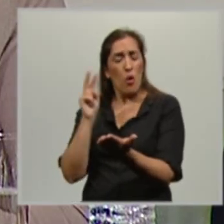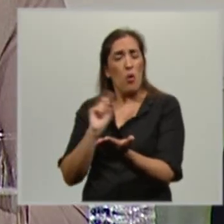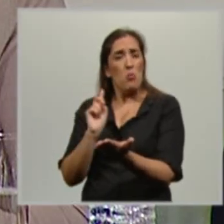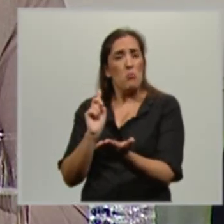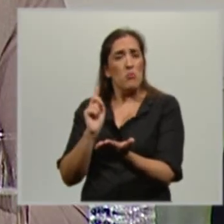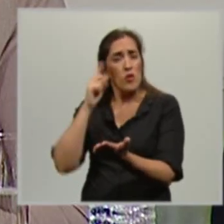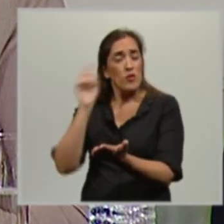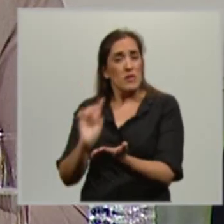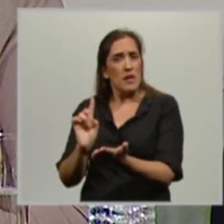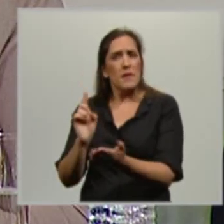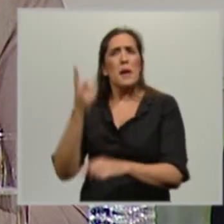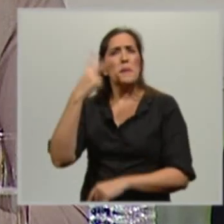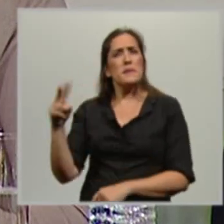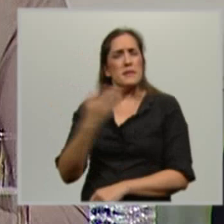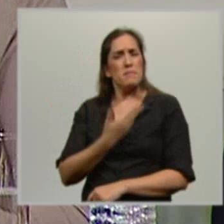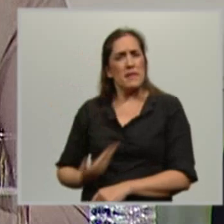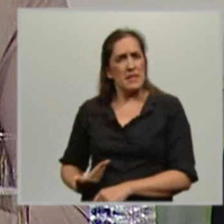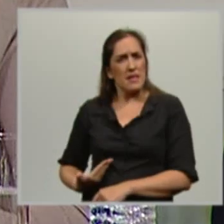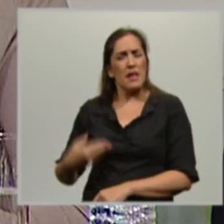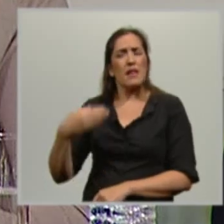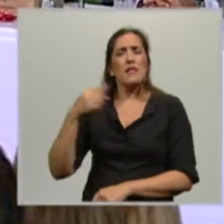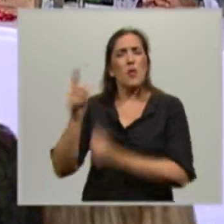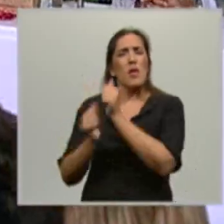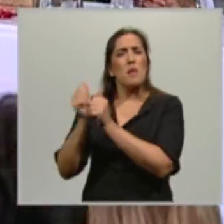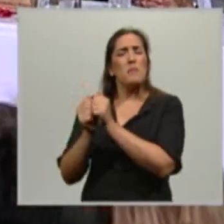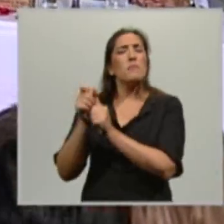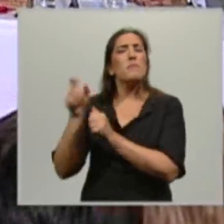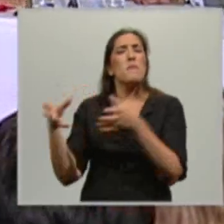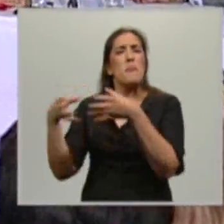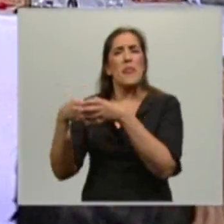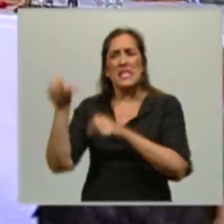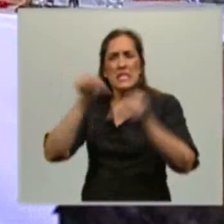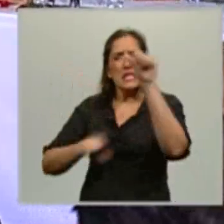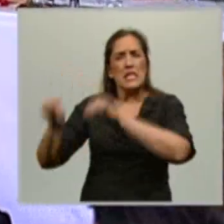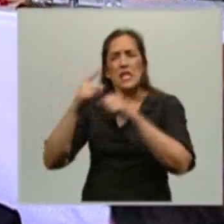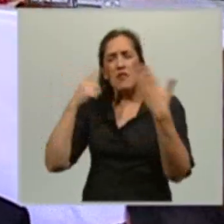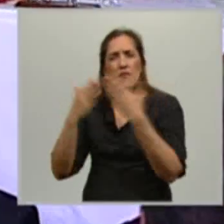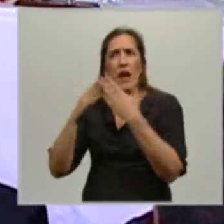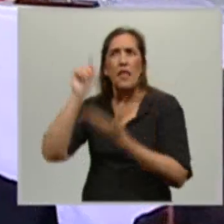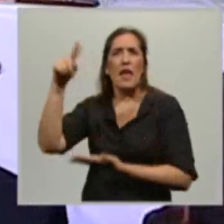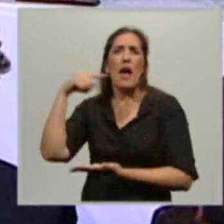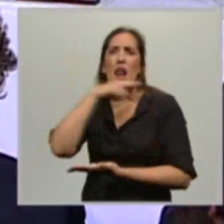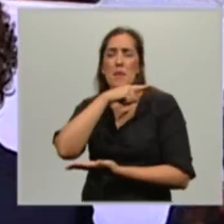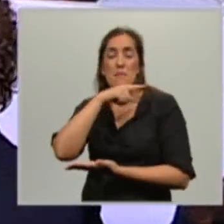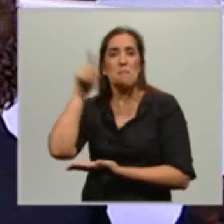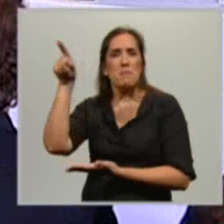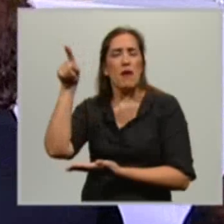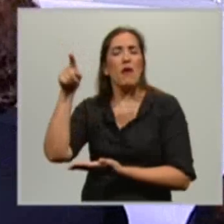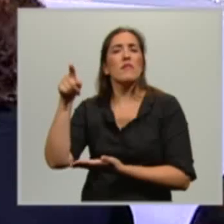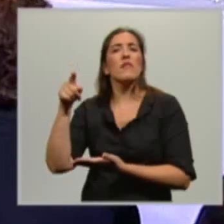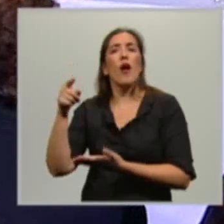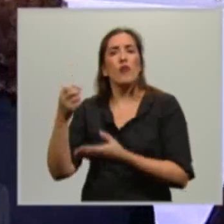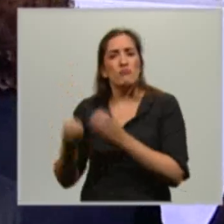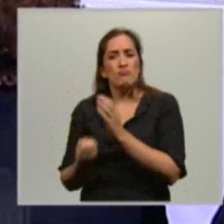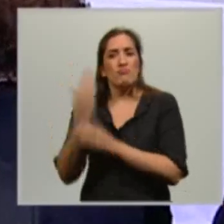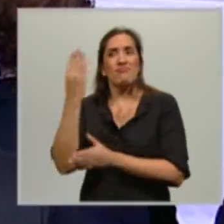la del vicepresidente de Max Planck, de la organización científica más importante de Alemania, que han abierto una